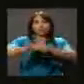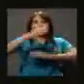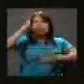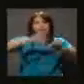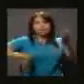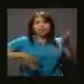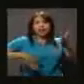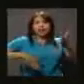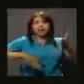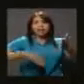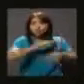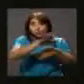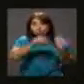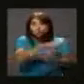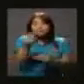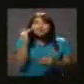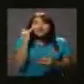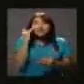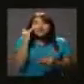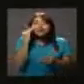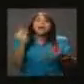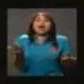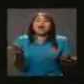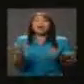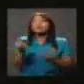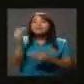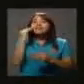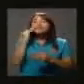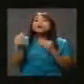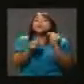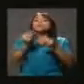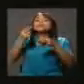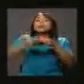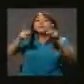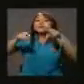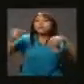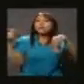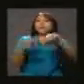todo el mundo sí ¿cómo se llama? o el del Real Madrid ¿cómo se llama?